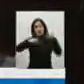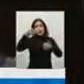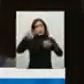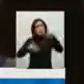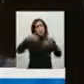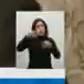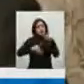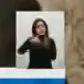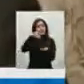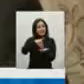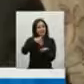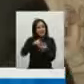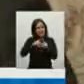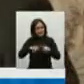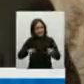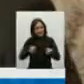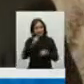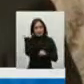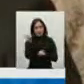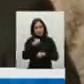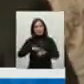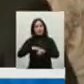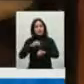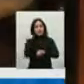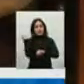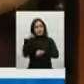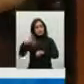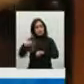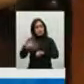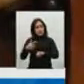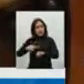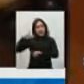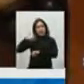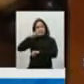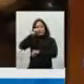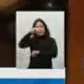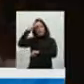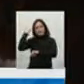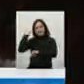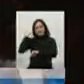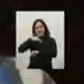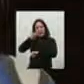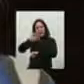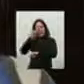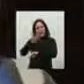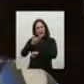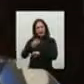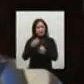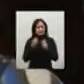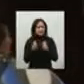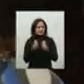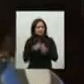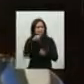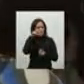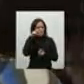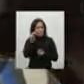los ámbitos gubernamentales con responsabilidad. Las declaraciones del gobernador ayer me han llenado de vergüenza. Me parece que el gobernador debe